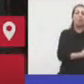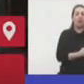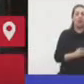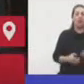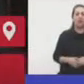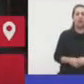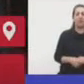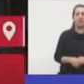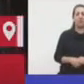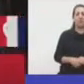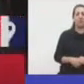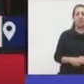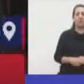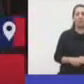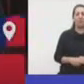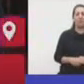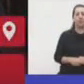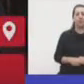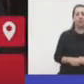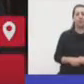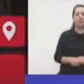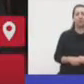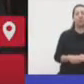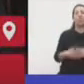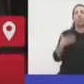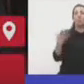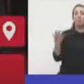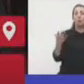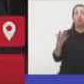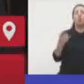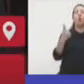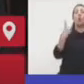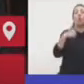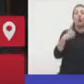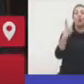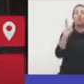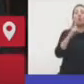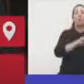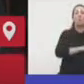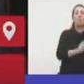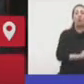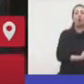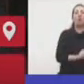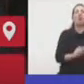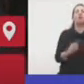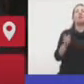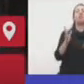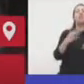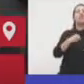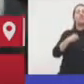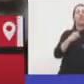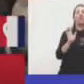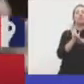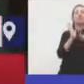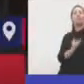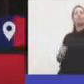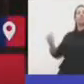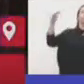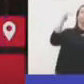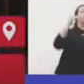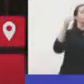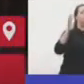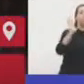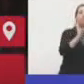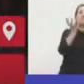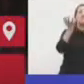Si se controlaran las redes sociales, habría que eliminar los tweets del presidente antes de ser elegido por Cristina, bueno, ¿no? Las groserías. O sea, la primera víctima de eso sería